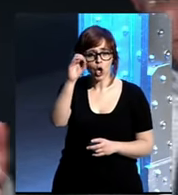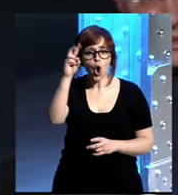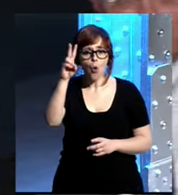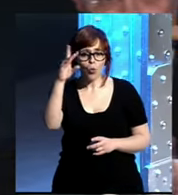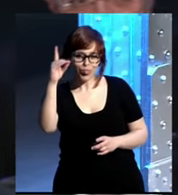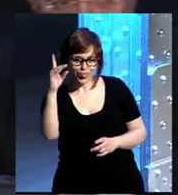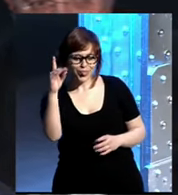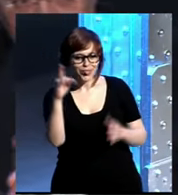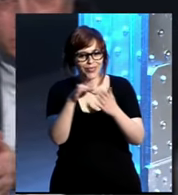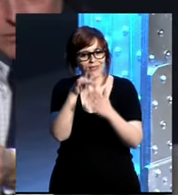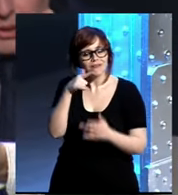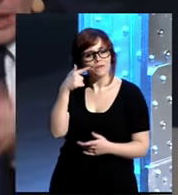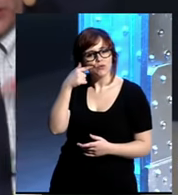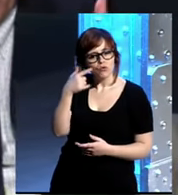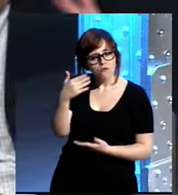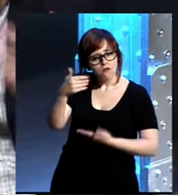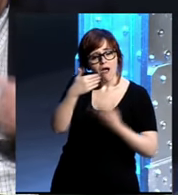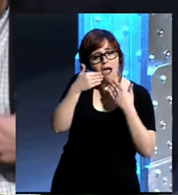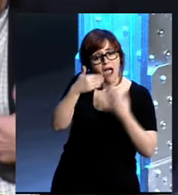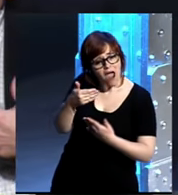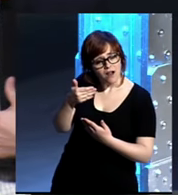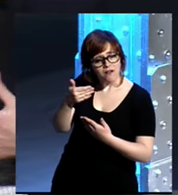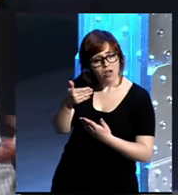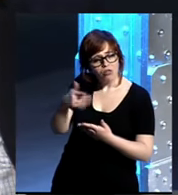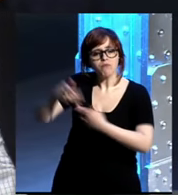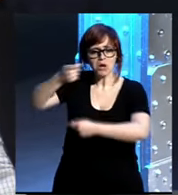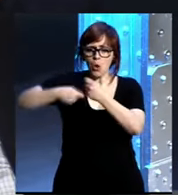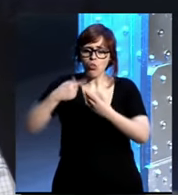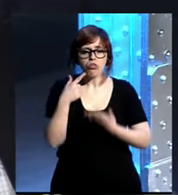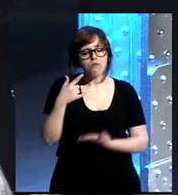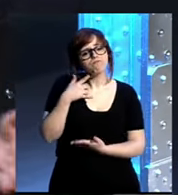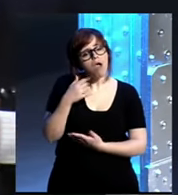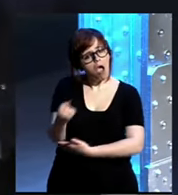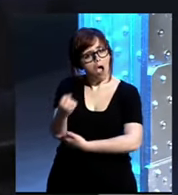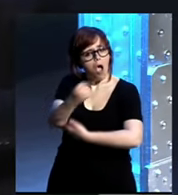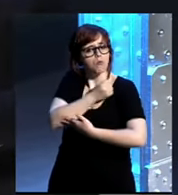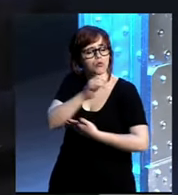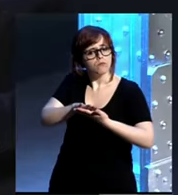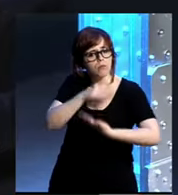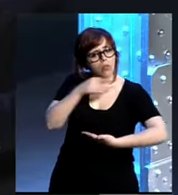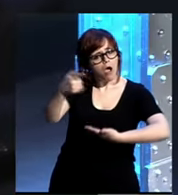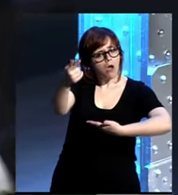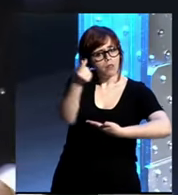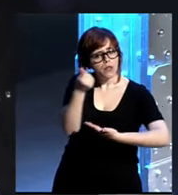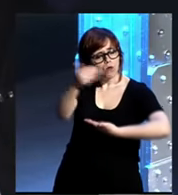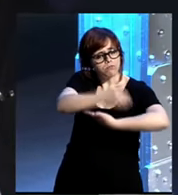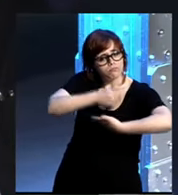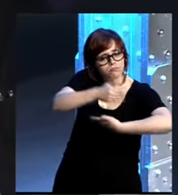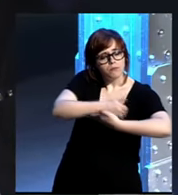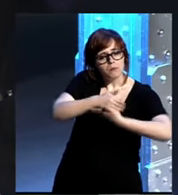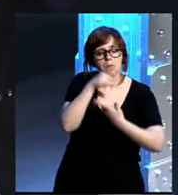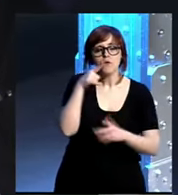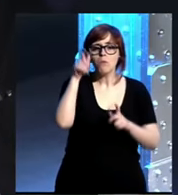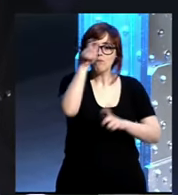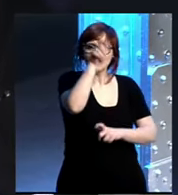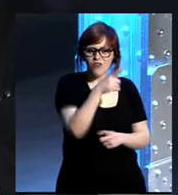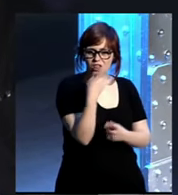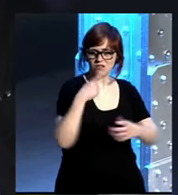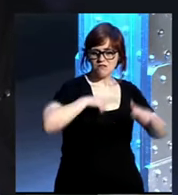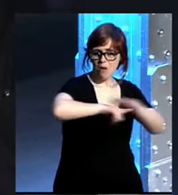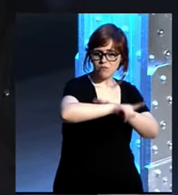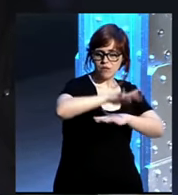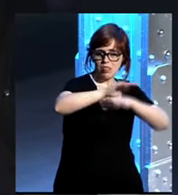con ellas generar un modelo de negocio también. Ayudas a la recaudación, pero quien gestiona esa plataforma ganará dineros, ¿vale? Y al final el